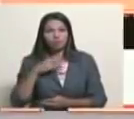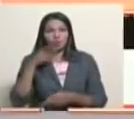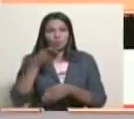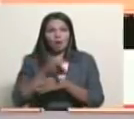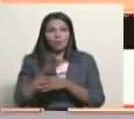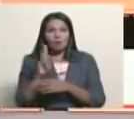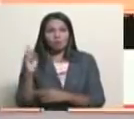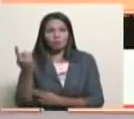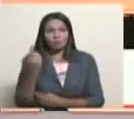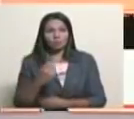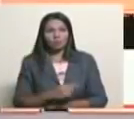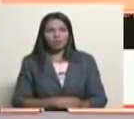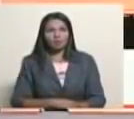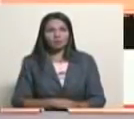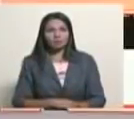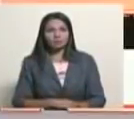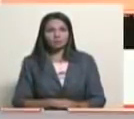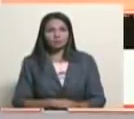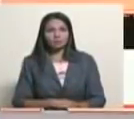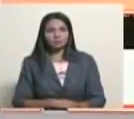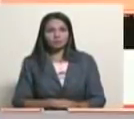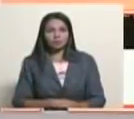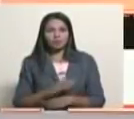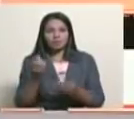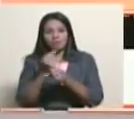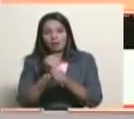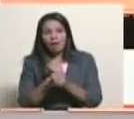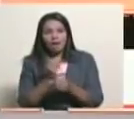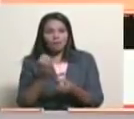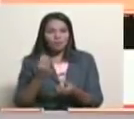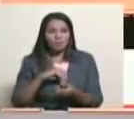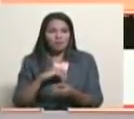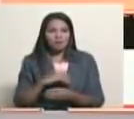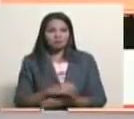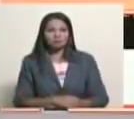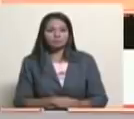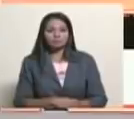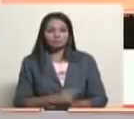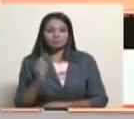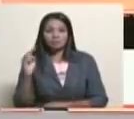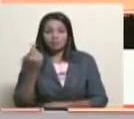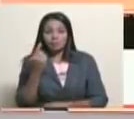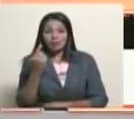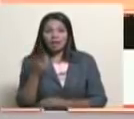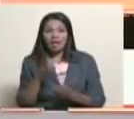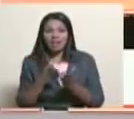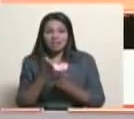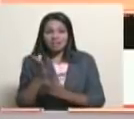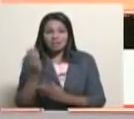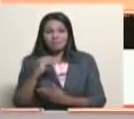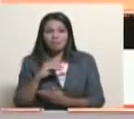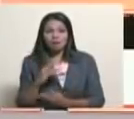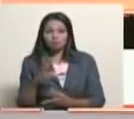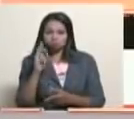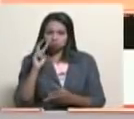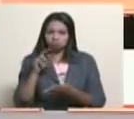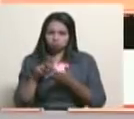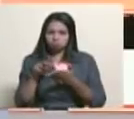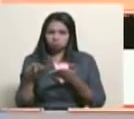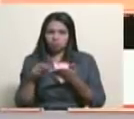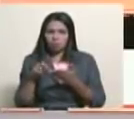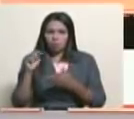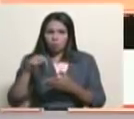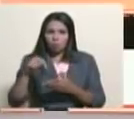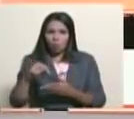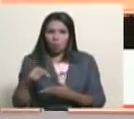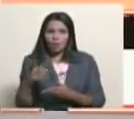de primero, trabajando. La primera línea que quiero recalcar hoy del